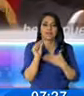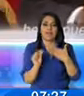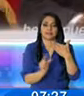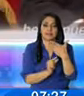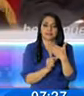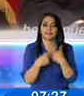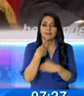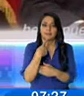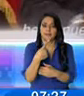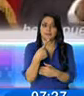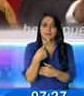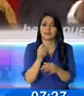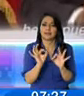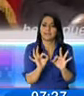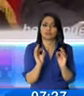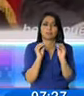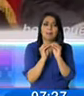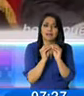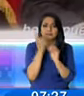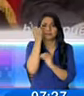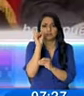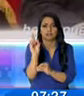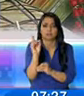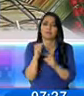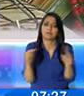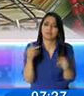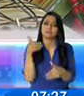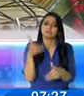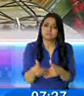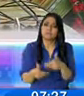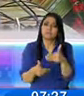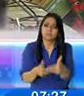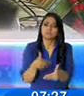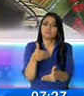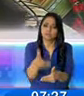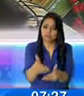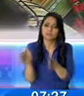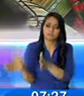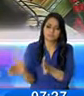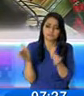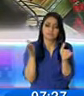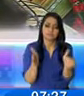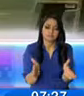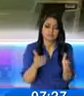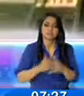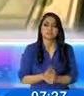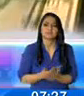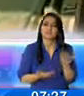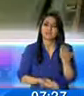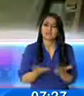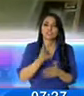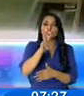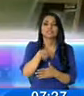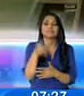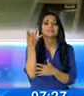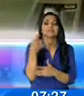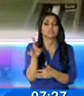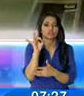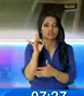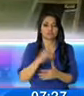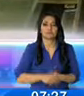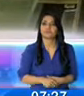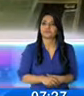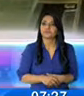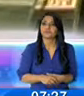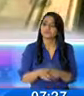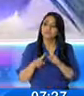Torre sino que también se alistan más medidas pero eso ya se reflejará en una segunda etapa probablemente en el 2018 sin embargo